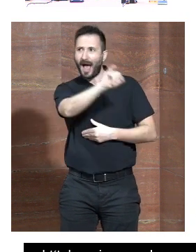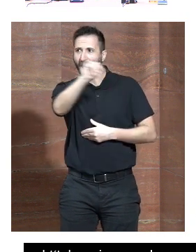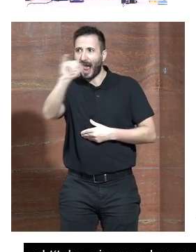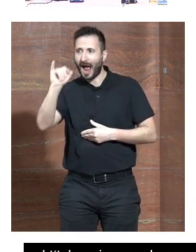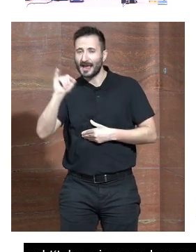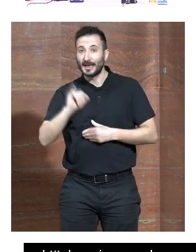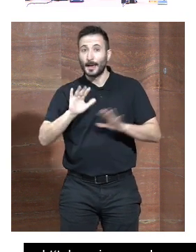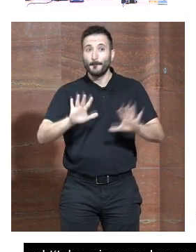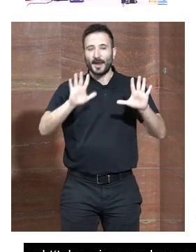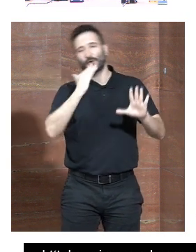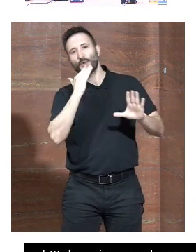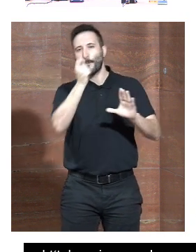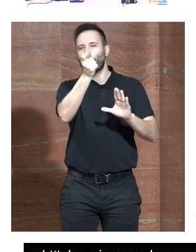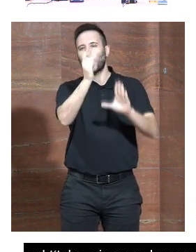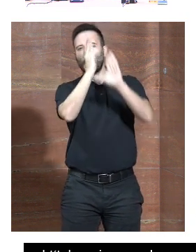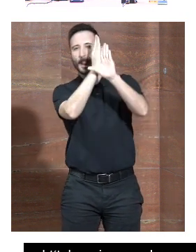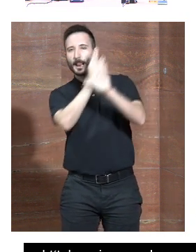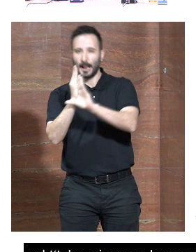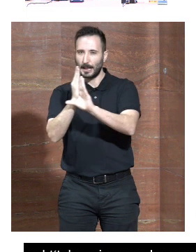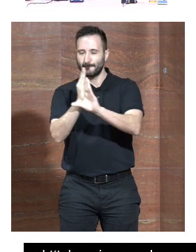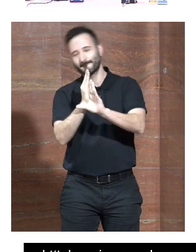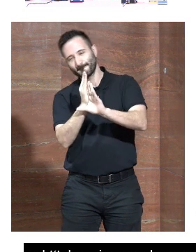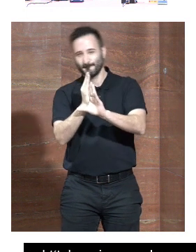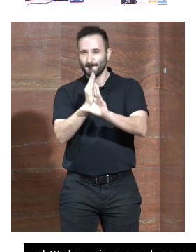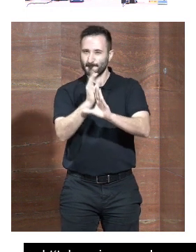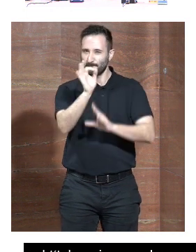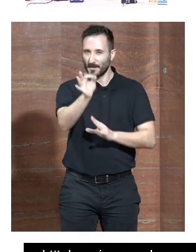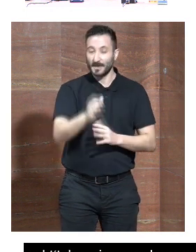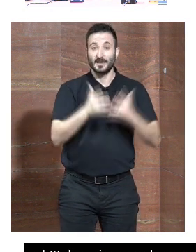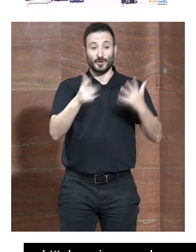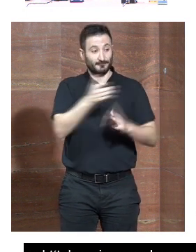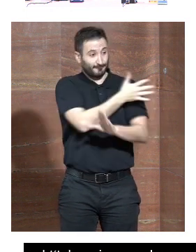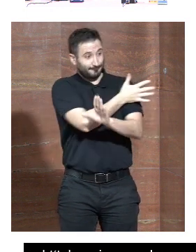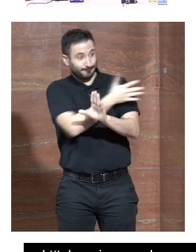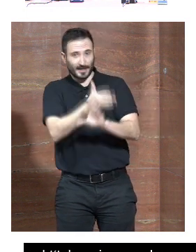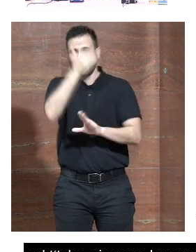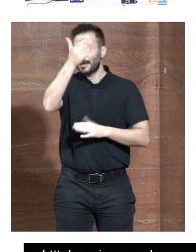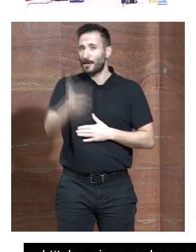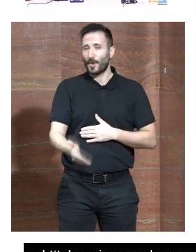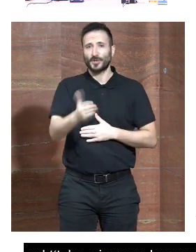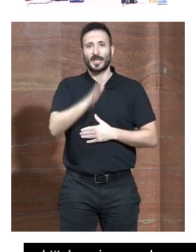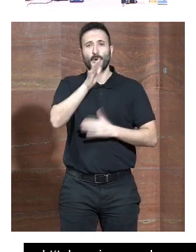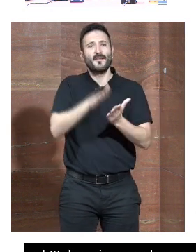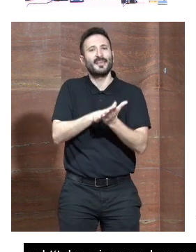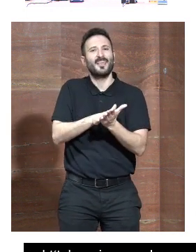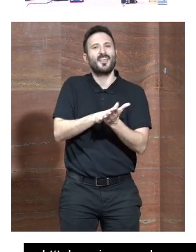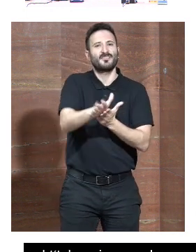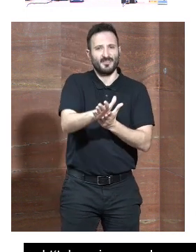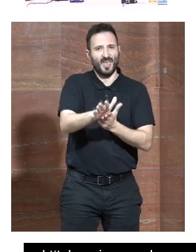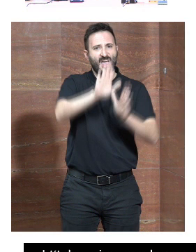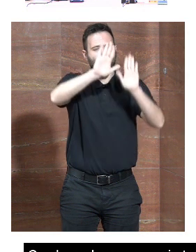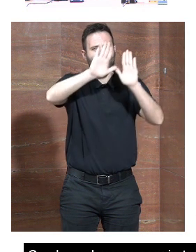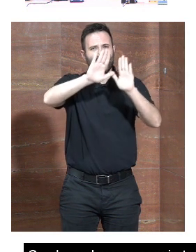están ahí en gran medida ocultas, ¿no? Entonces, todo esto es muy importante porque realmente tiene incidencia al